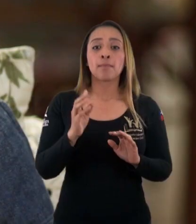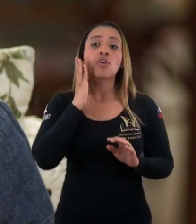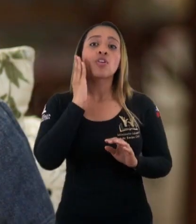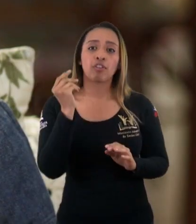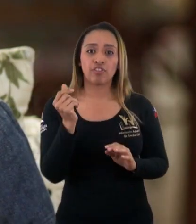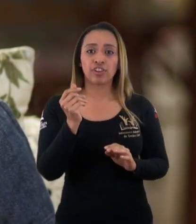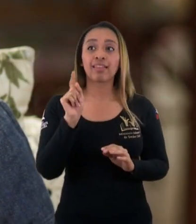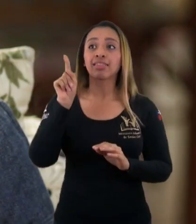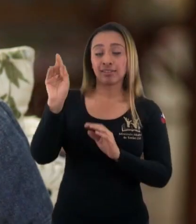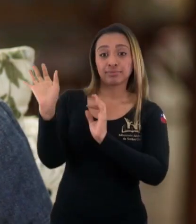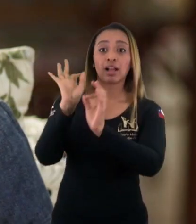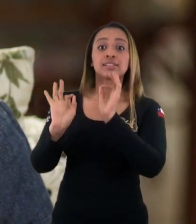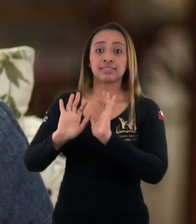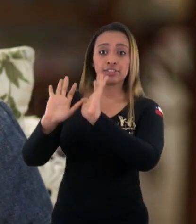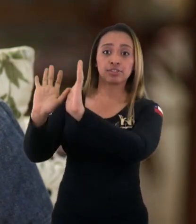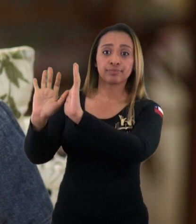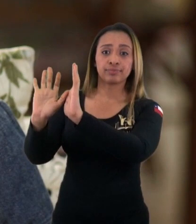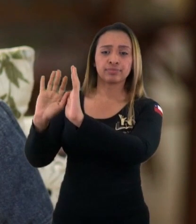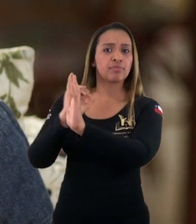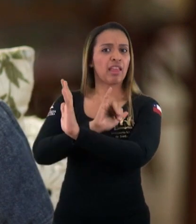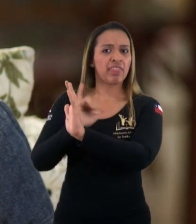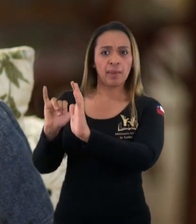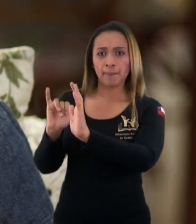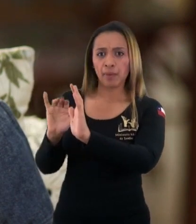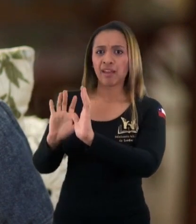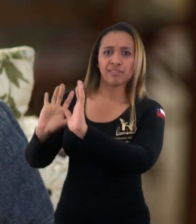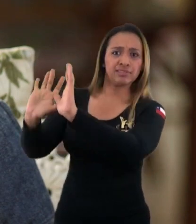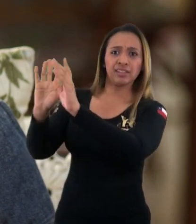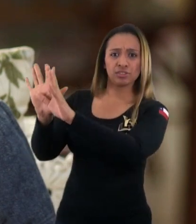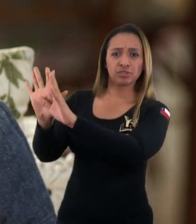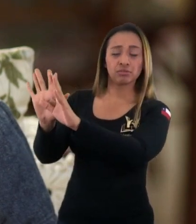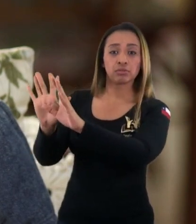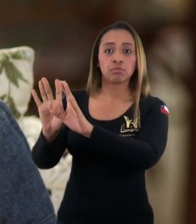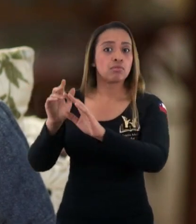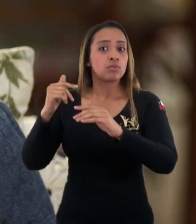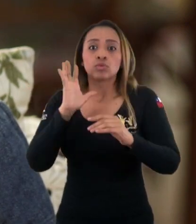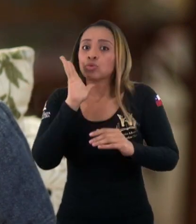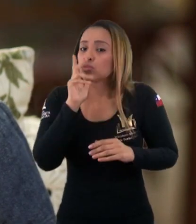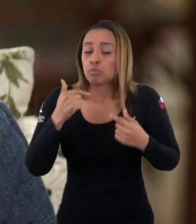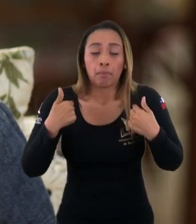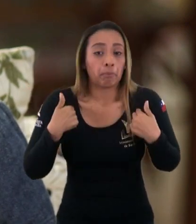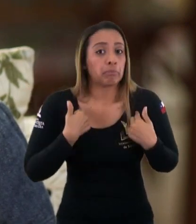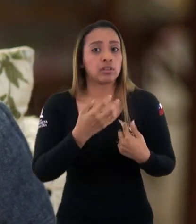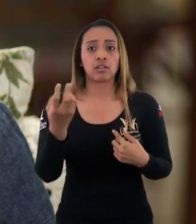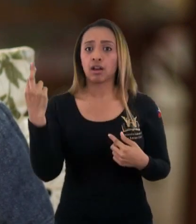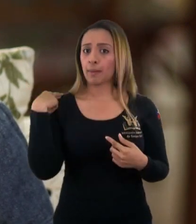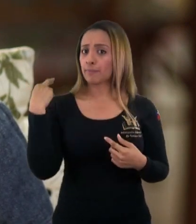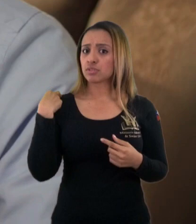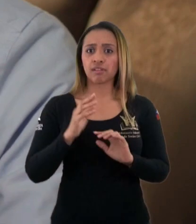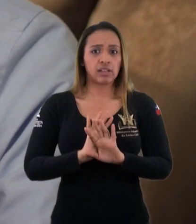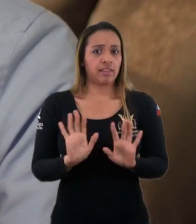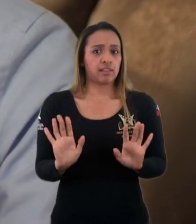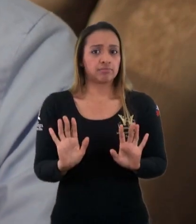Señor. Lo que va a suceder después de eso, ya no es de mi responsabilidad directa.